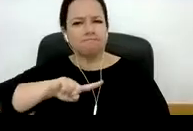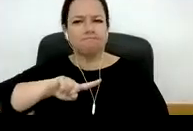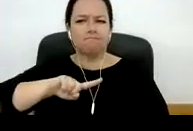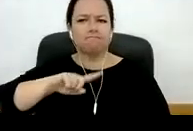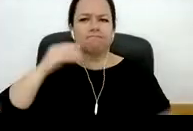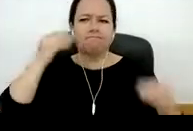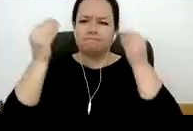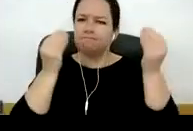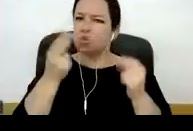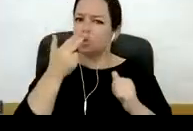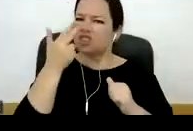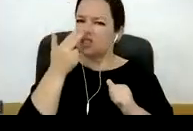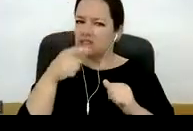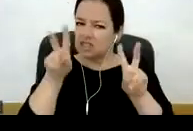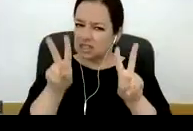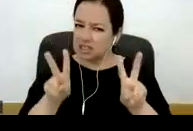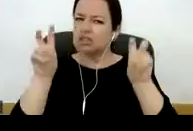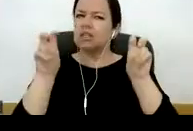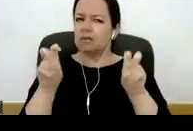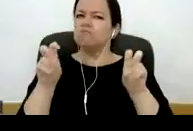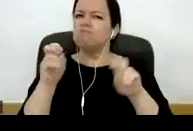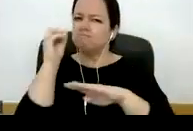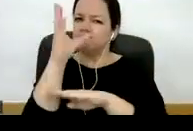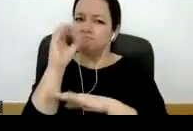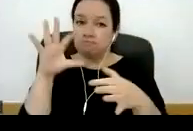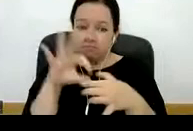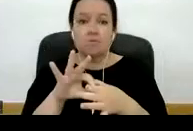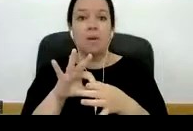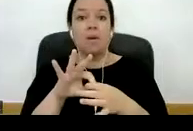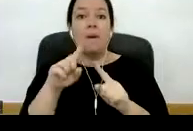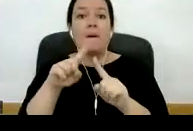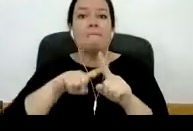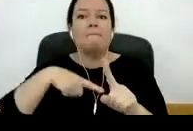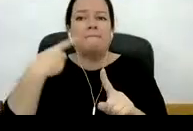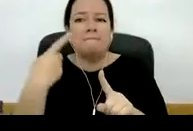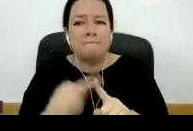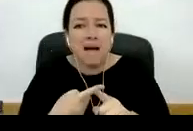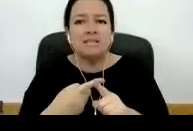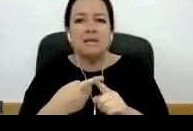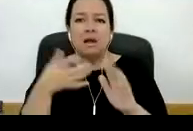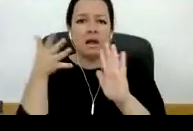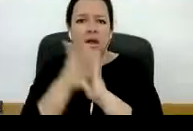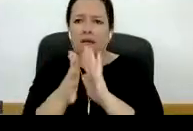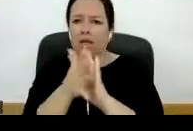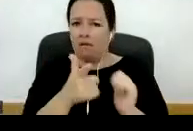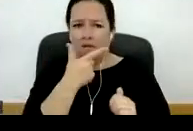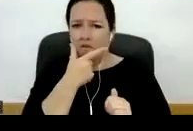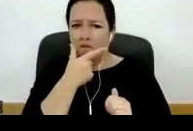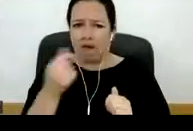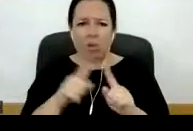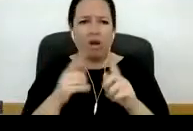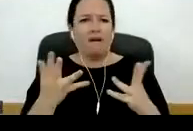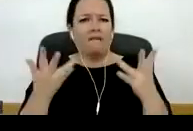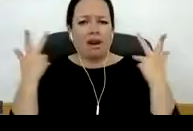bastante interesante así a priori plantear este tema, pero es que además no ha sido nada complicado llevarlo a cabo,